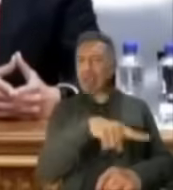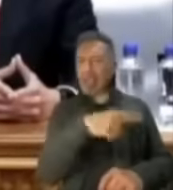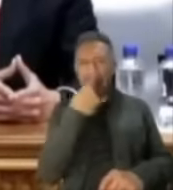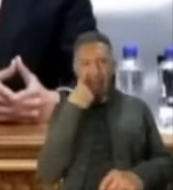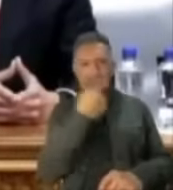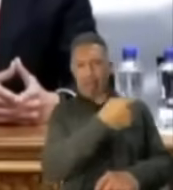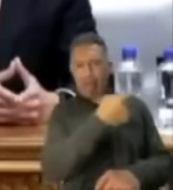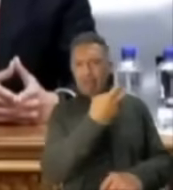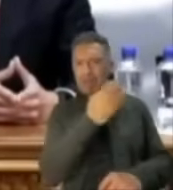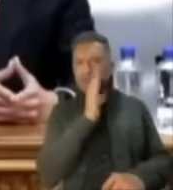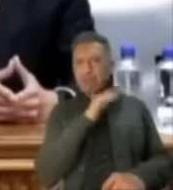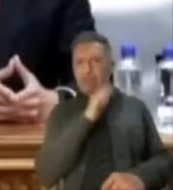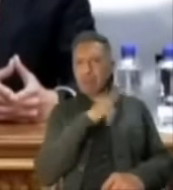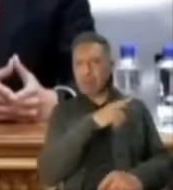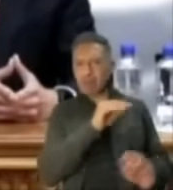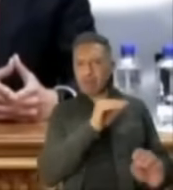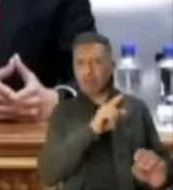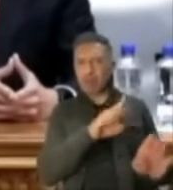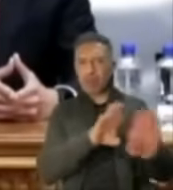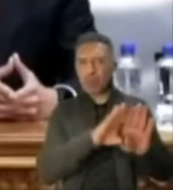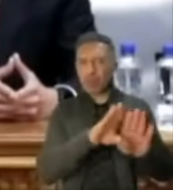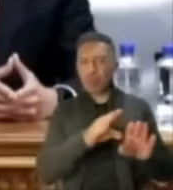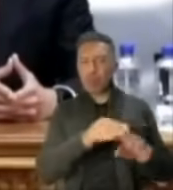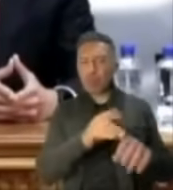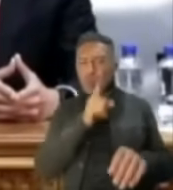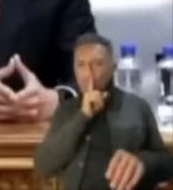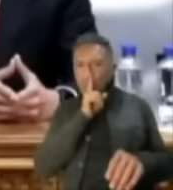al mapache electoral,